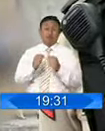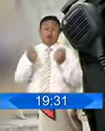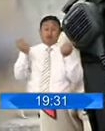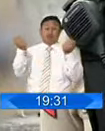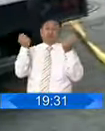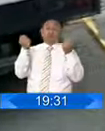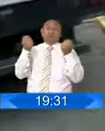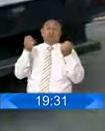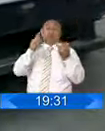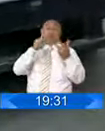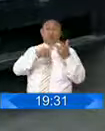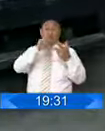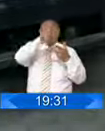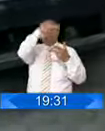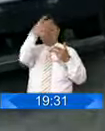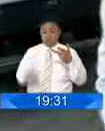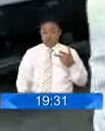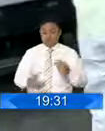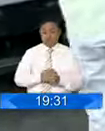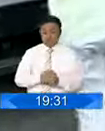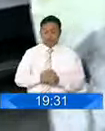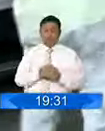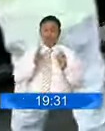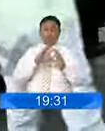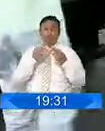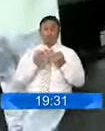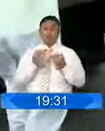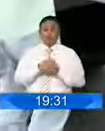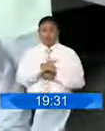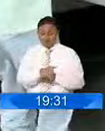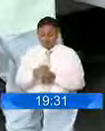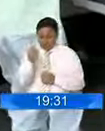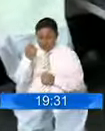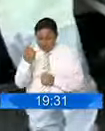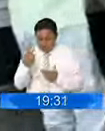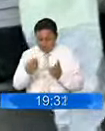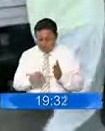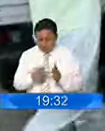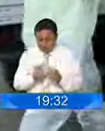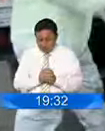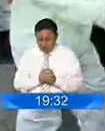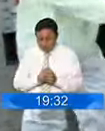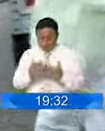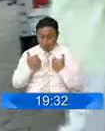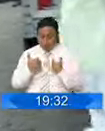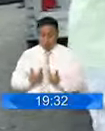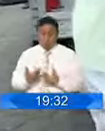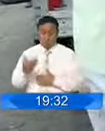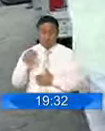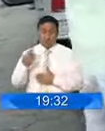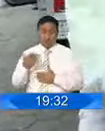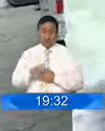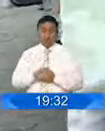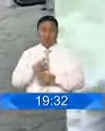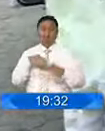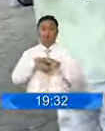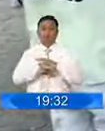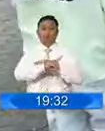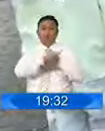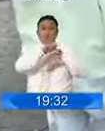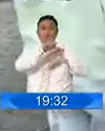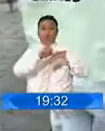y a la caída. En medio del dolor de sus familiares que no creían lo ocurrido, el cuerpo del fallecido fue trasladado